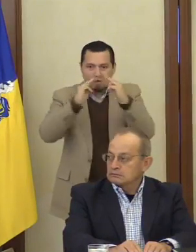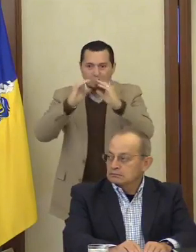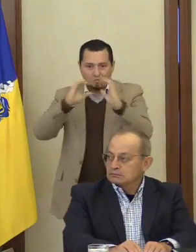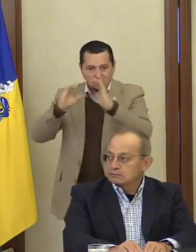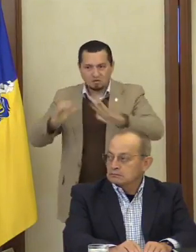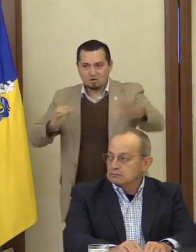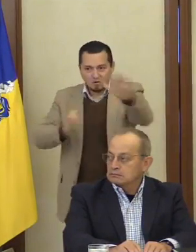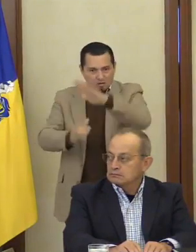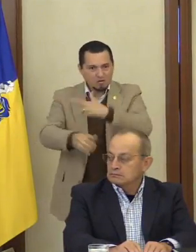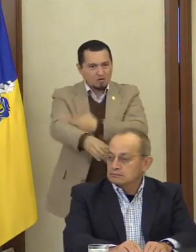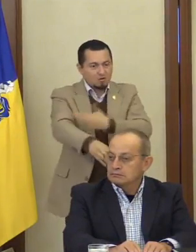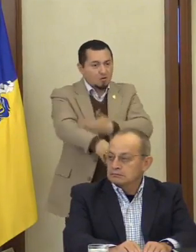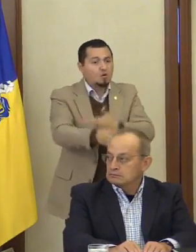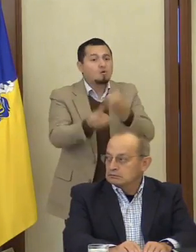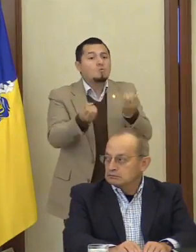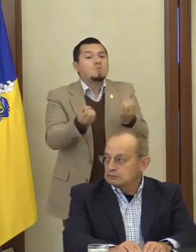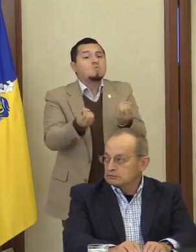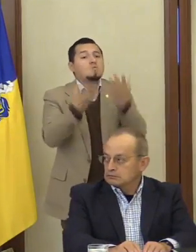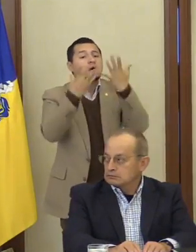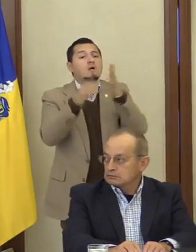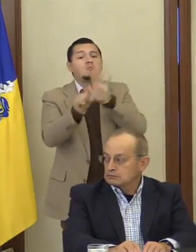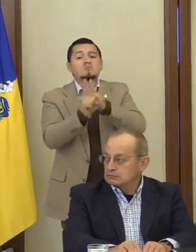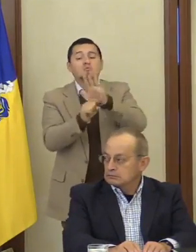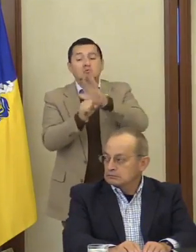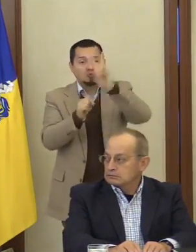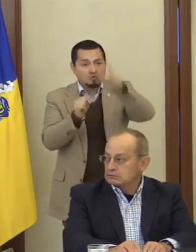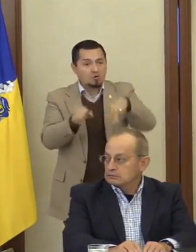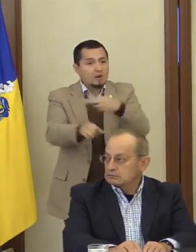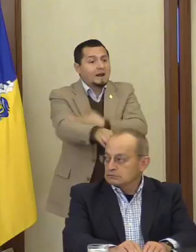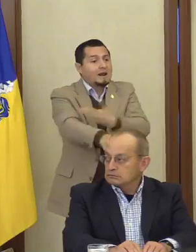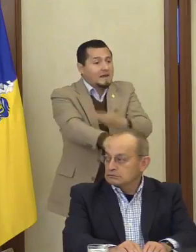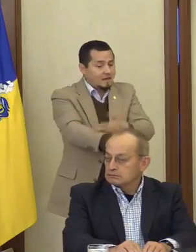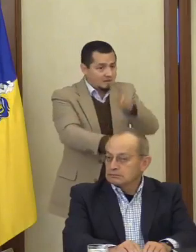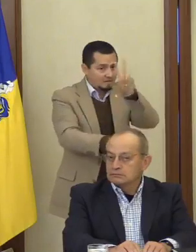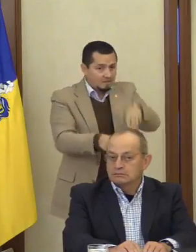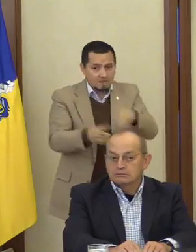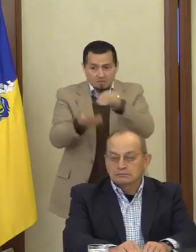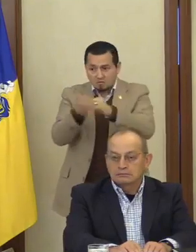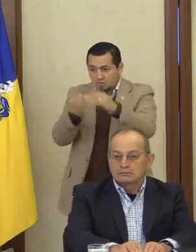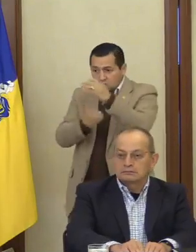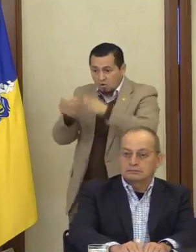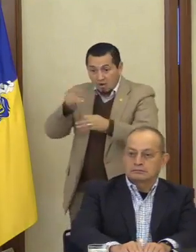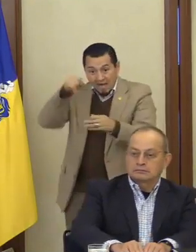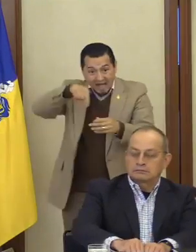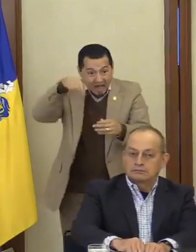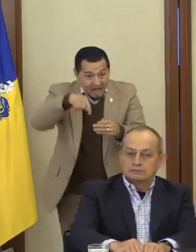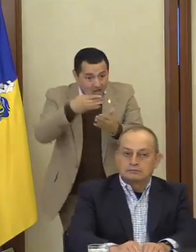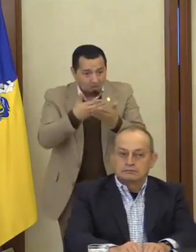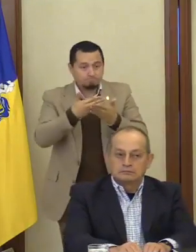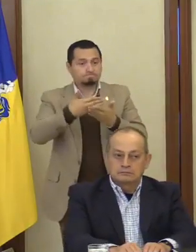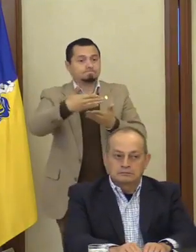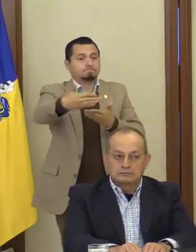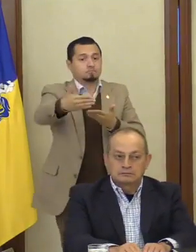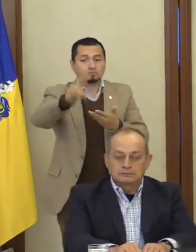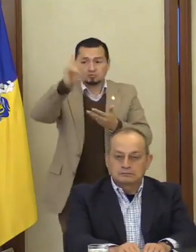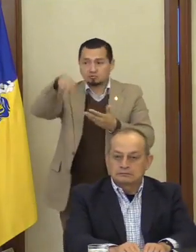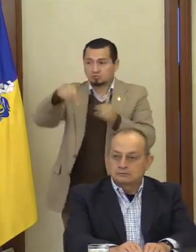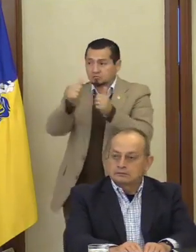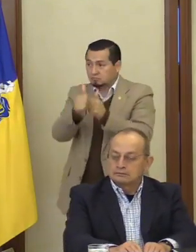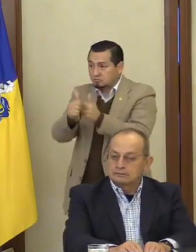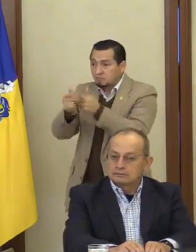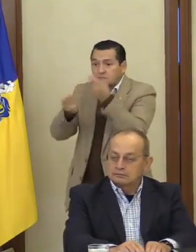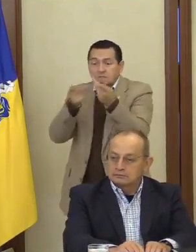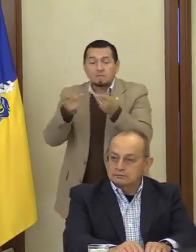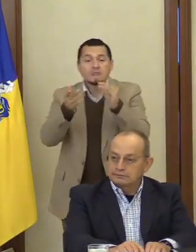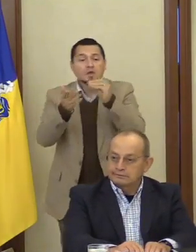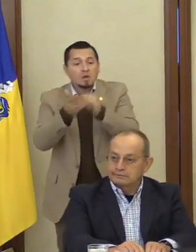comunicación de cuál es el número real a partir del cual vamos a hacer toda la medición, toda la evaluación y todo el seguimiento de los avances